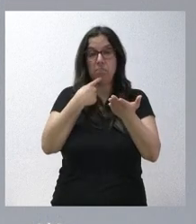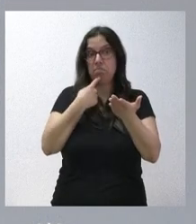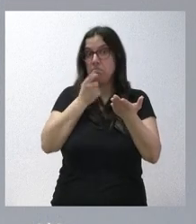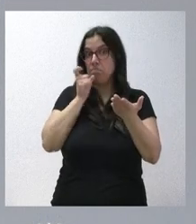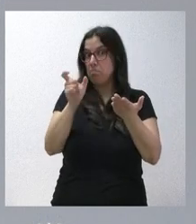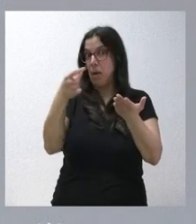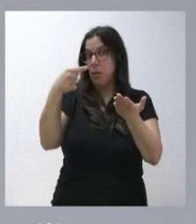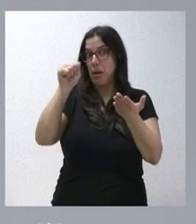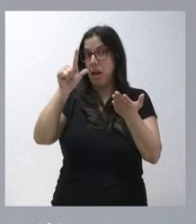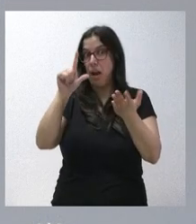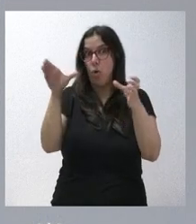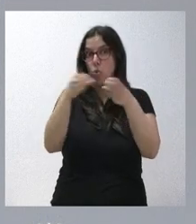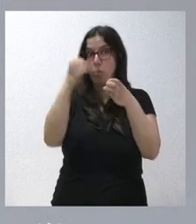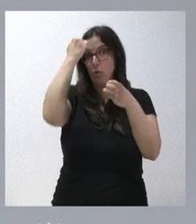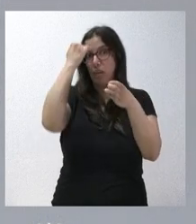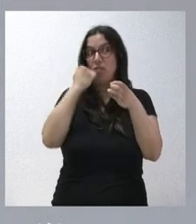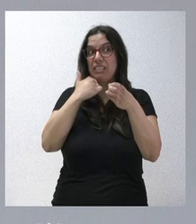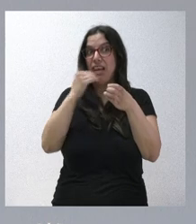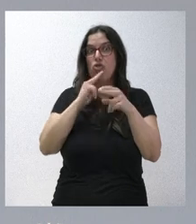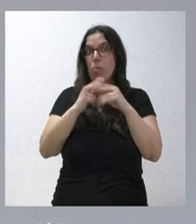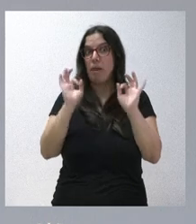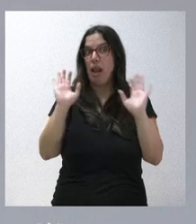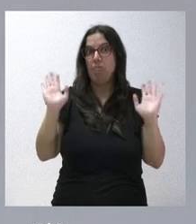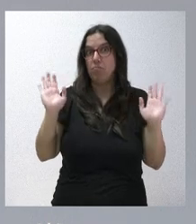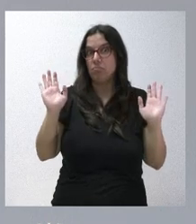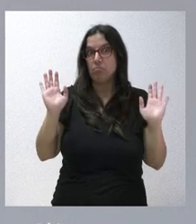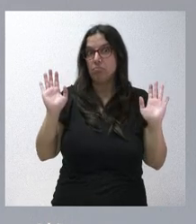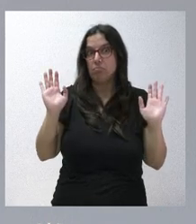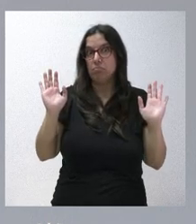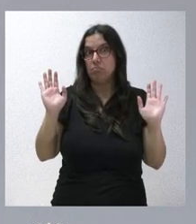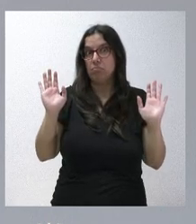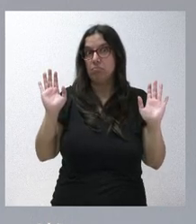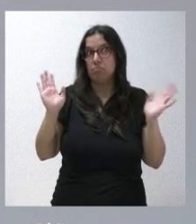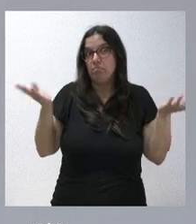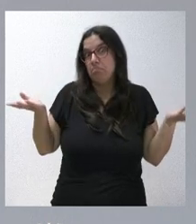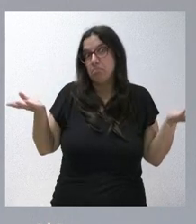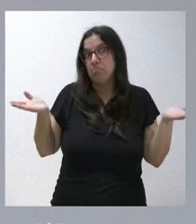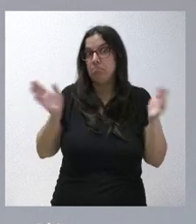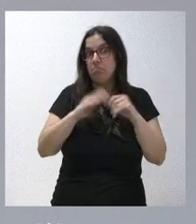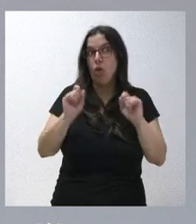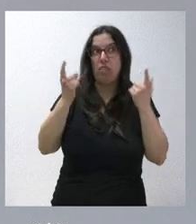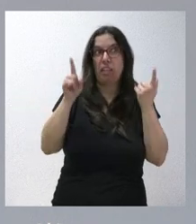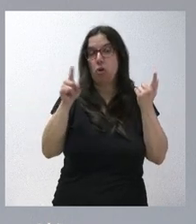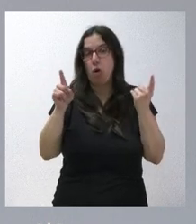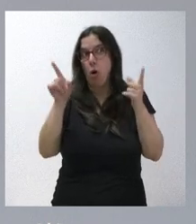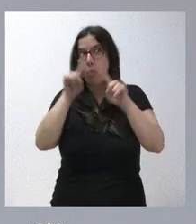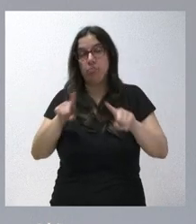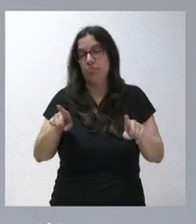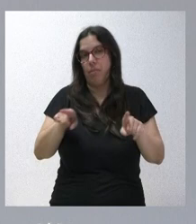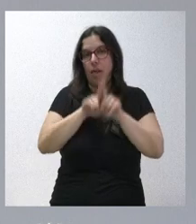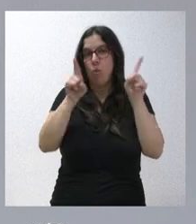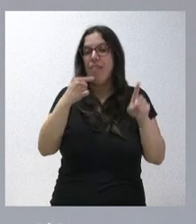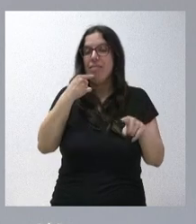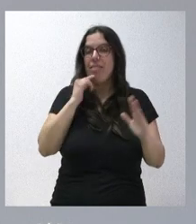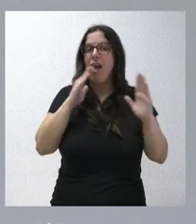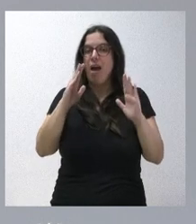ningún grupo terrorista concreto oficial u oficioso yo lo que sí le digo es que aparece un periodo donde se habla de